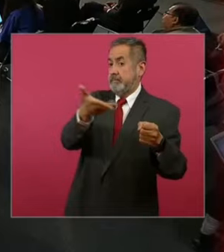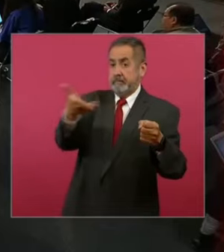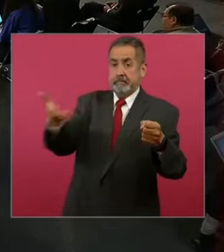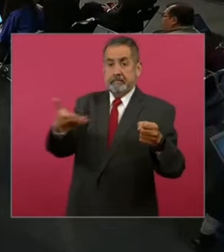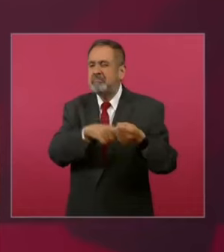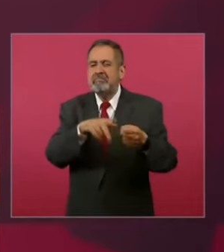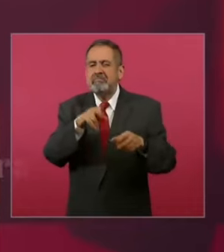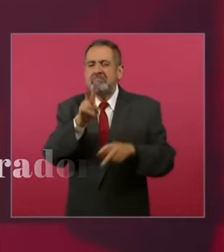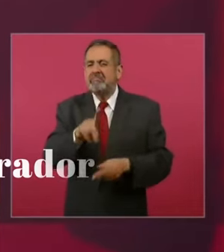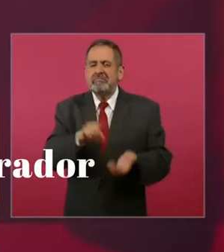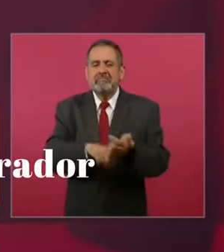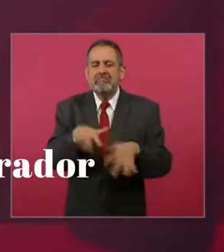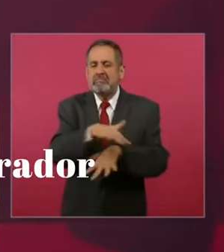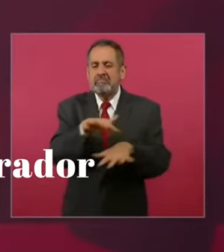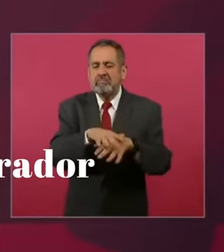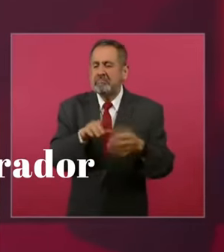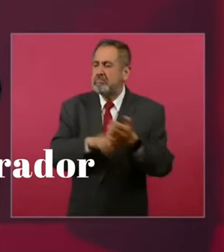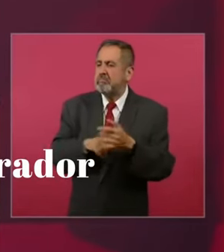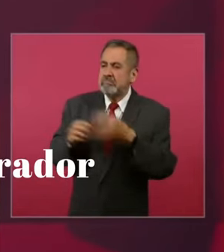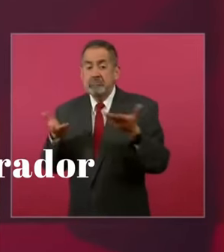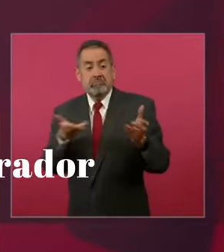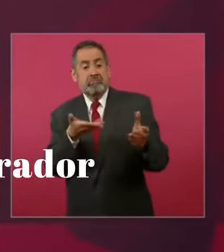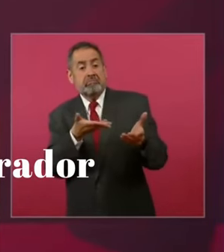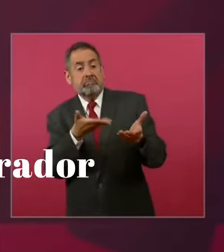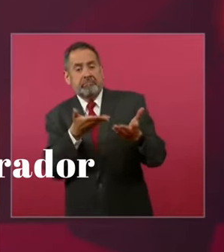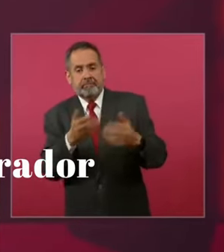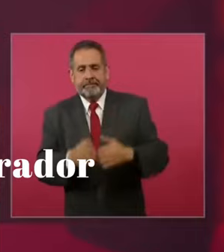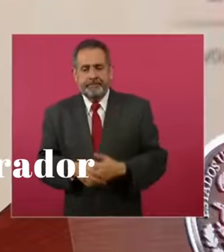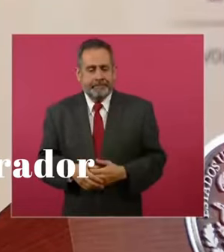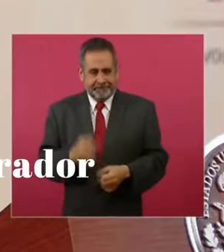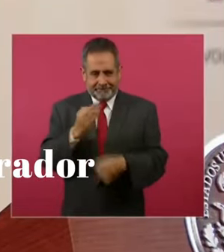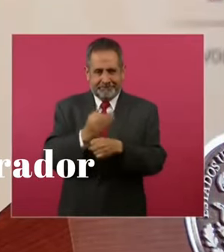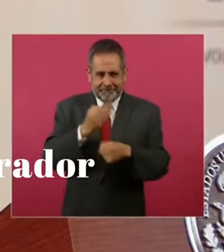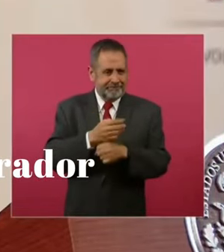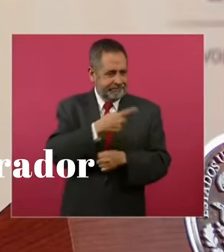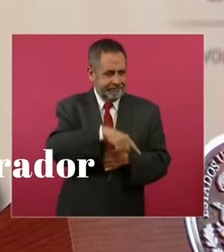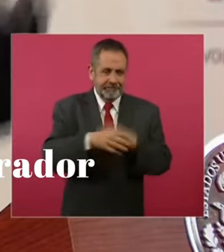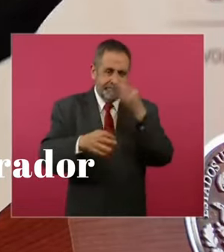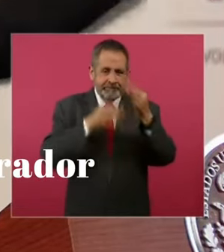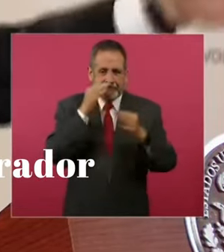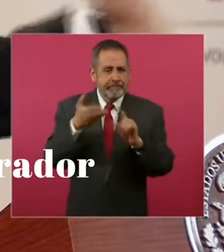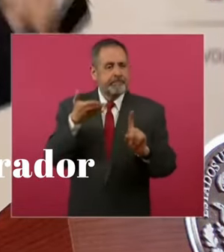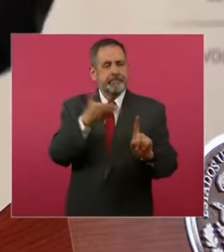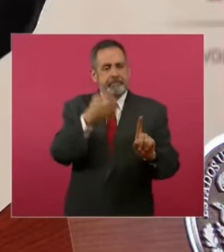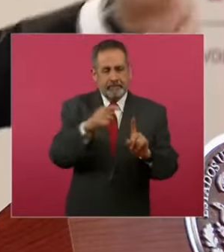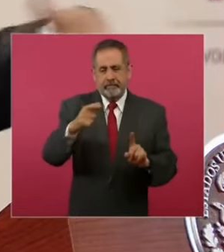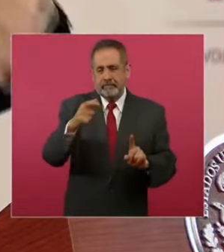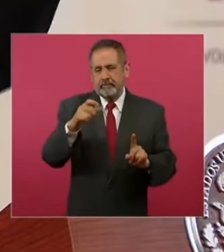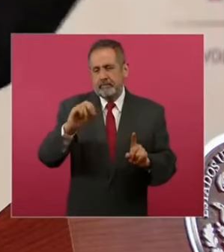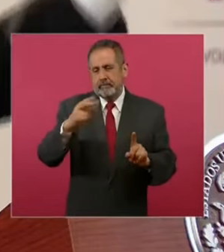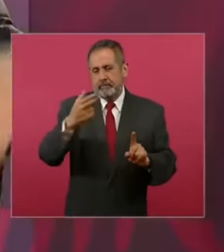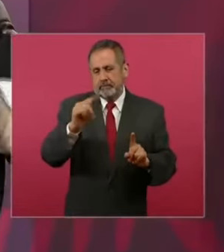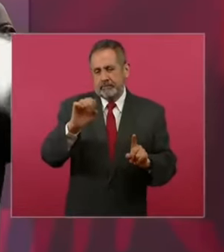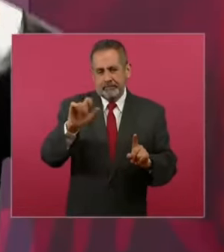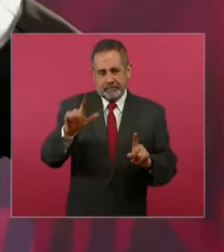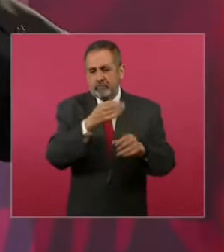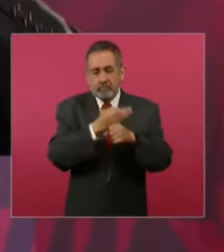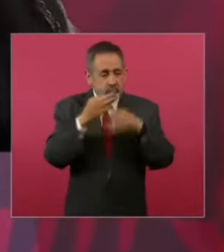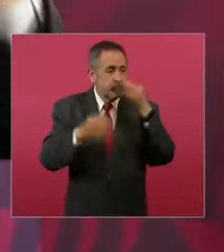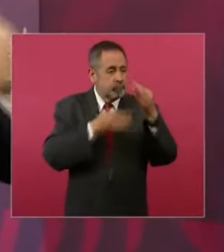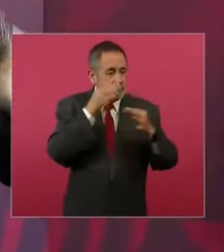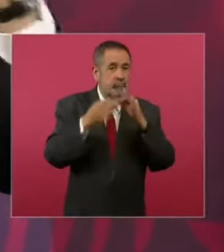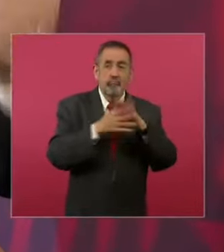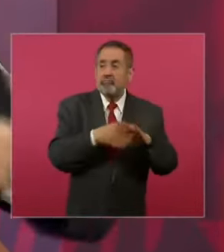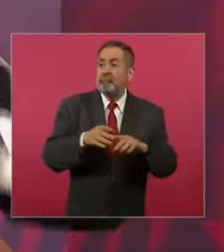julio. Esto están inflando a la señora Xóchitl y es el querer engañar.